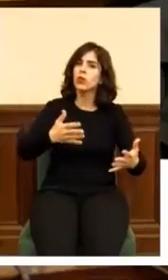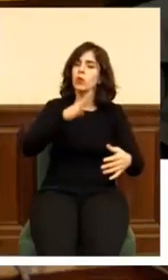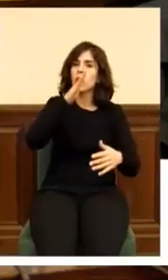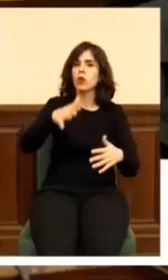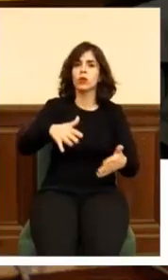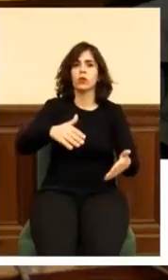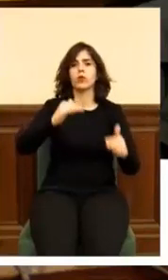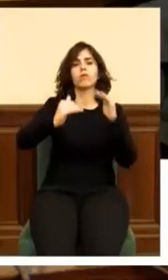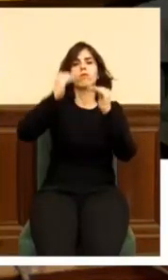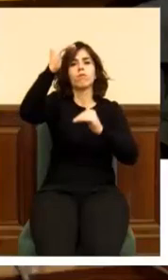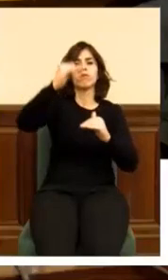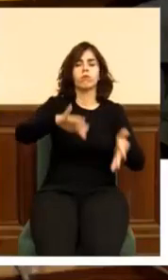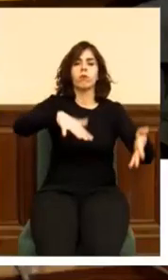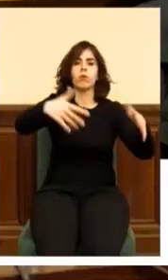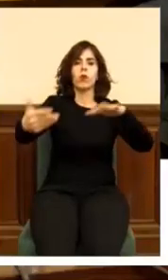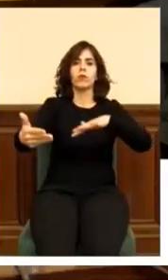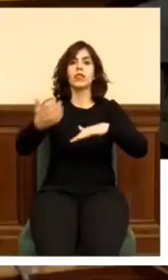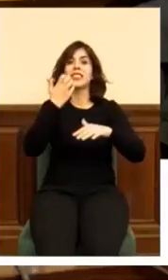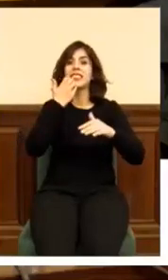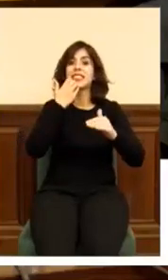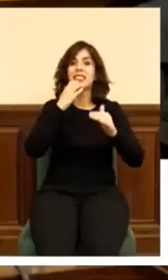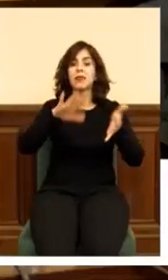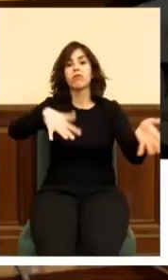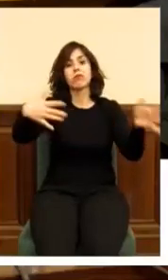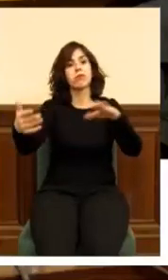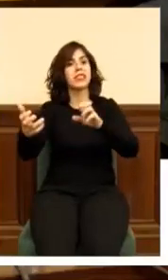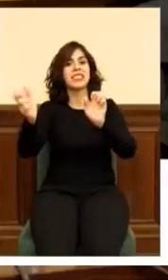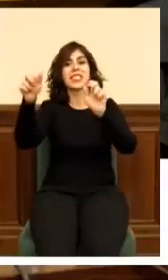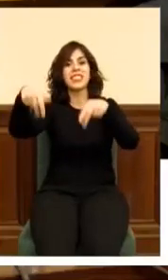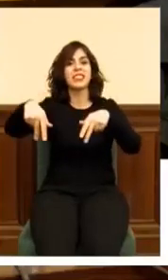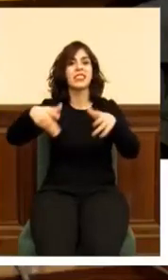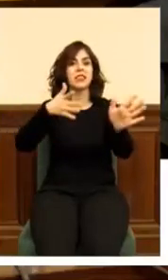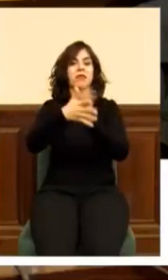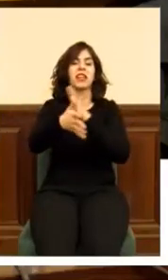Si no la tiene, pues es, como todos los demás, un conjunto de papeles.